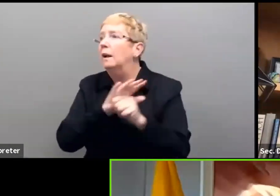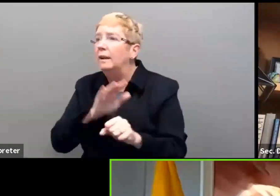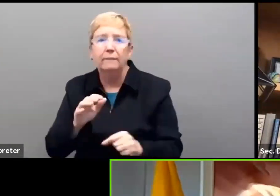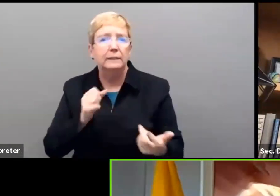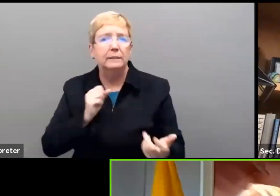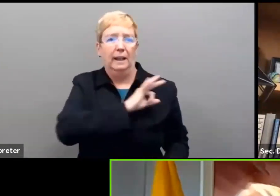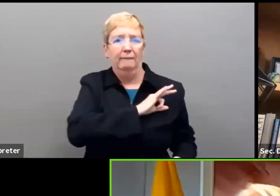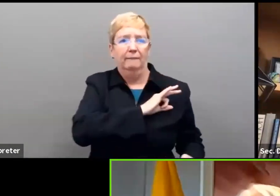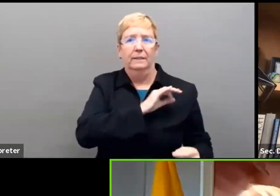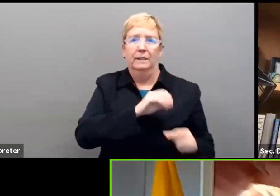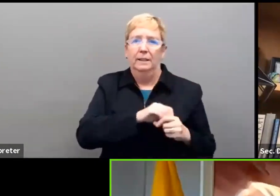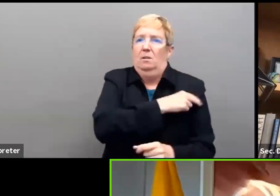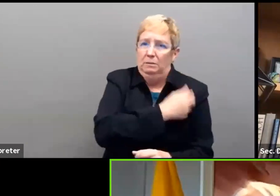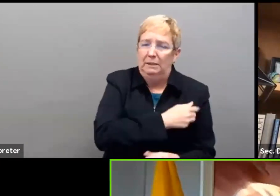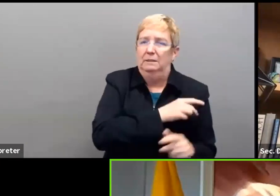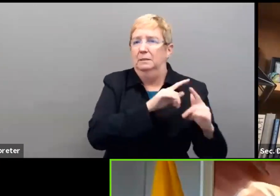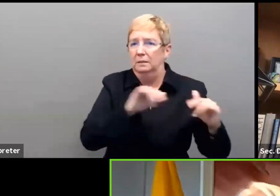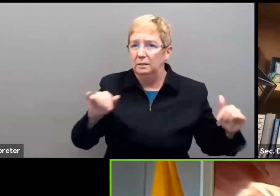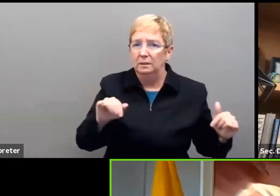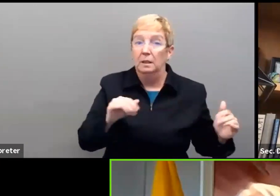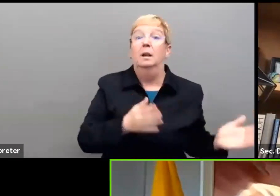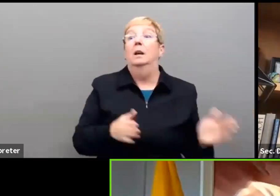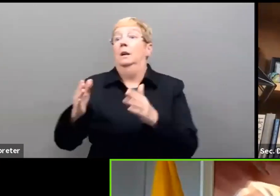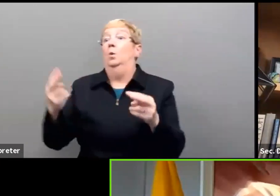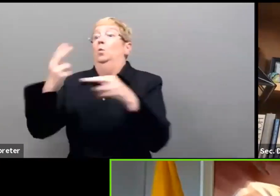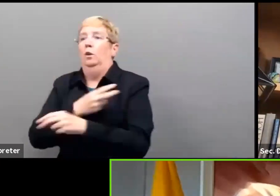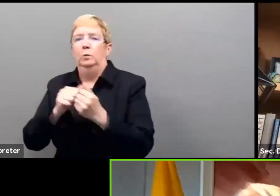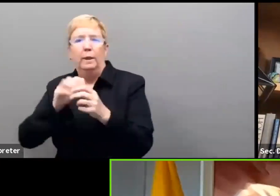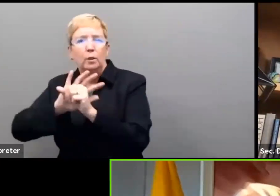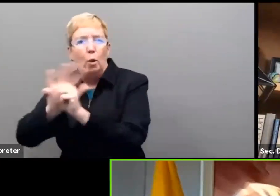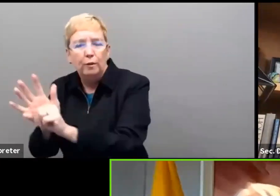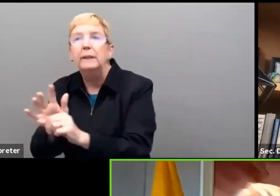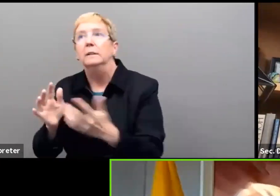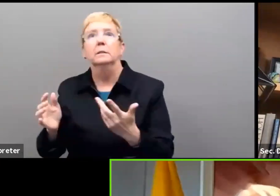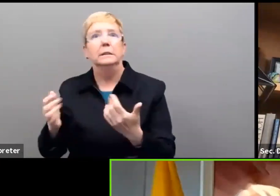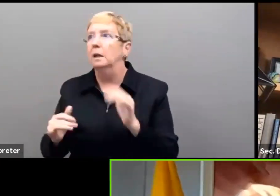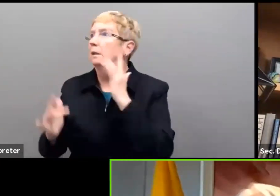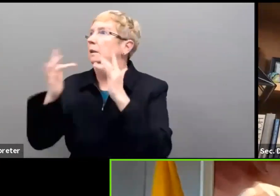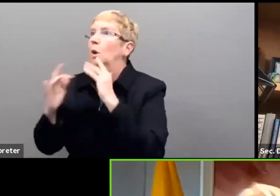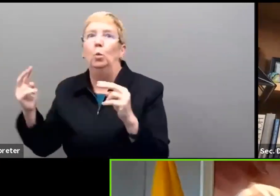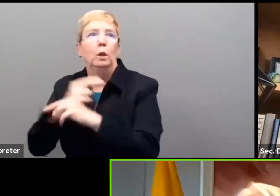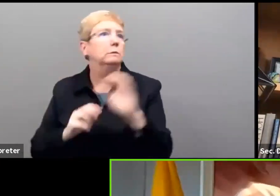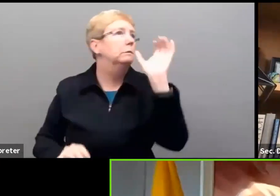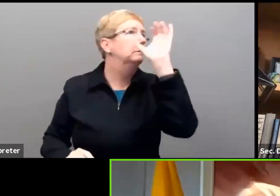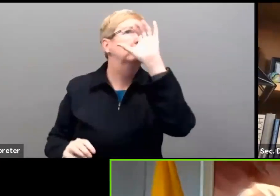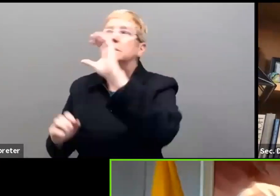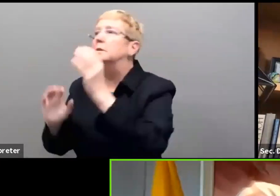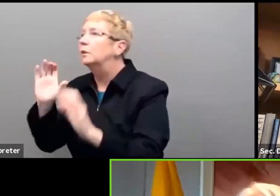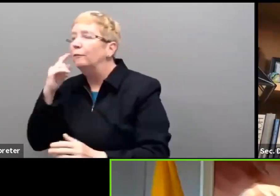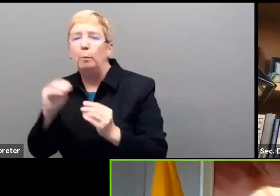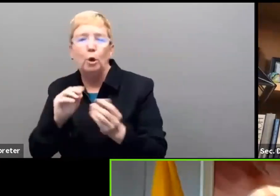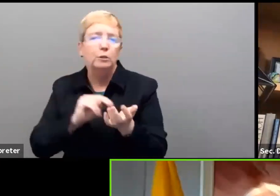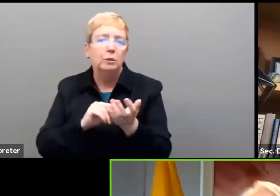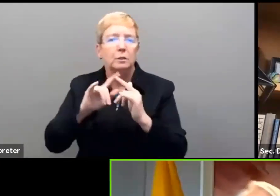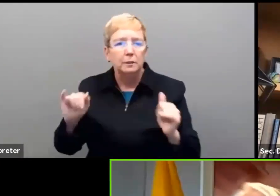hemos perdido mucho personal. En Nuevo México tenemos escasez de personal, y lo hemos mencionado ya antes